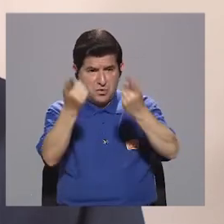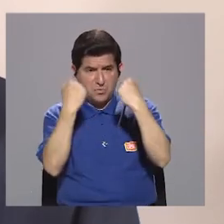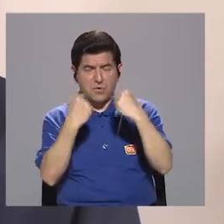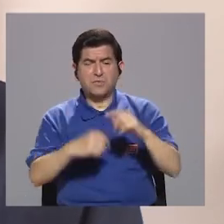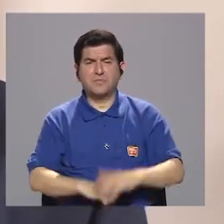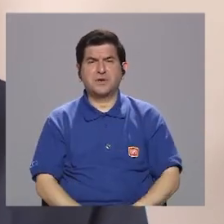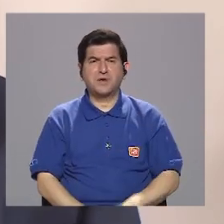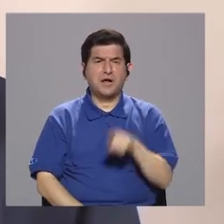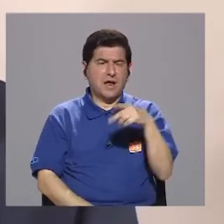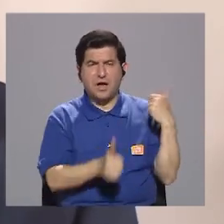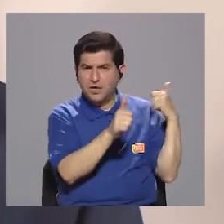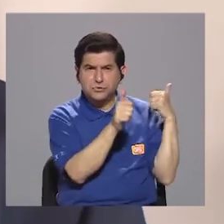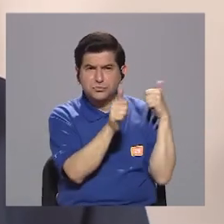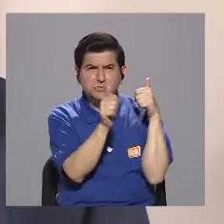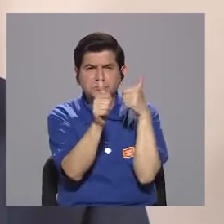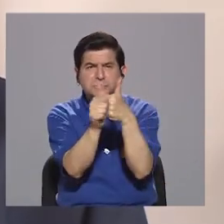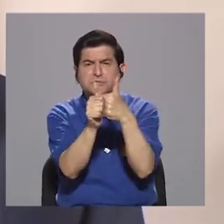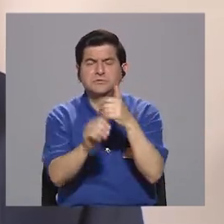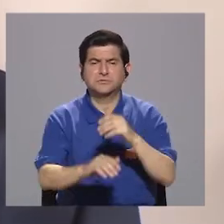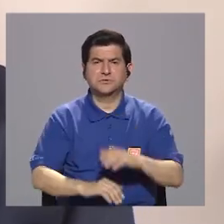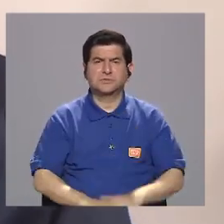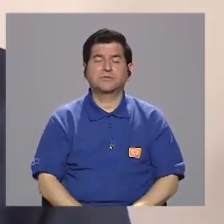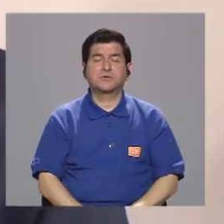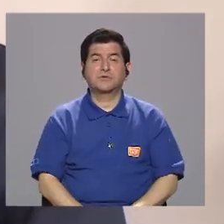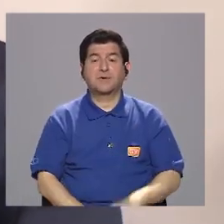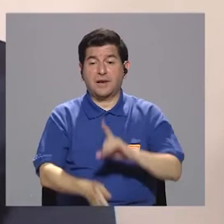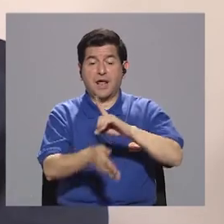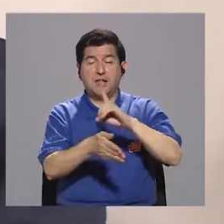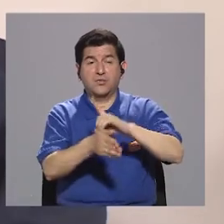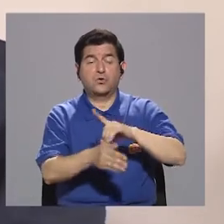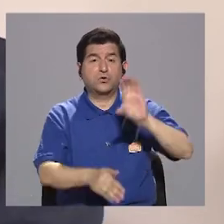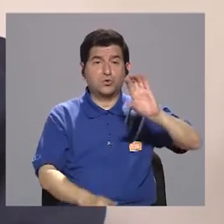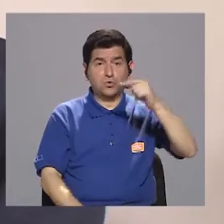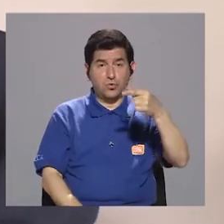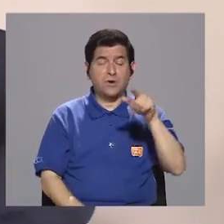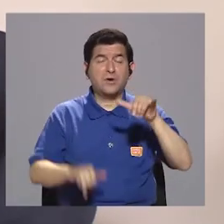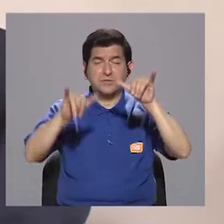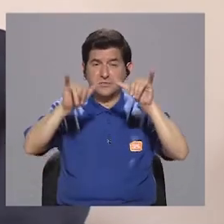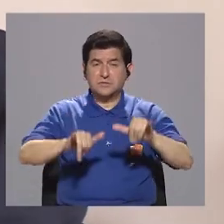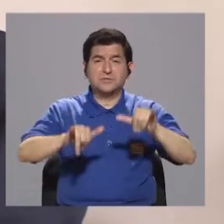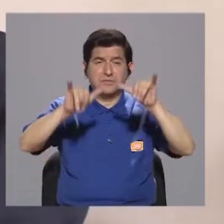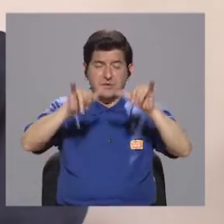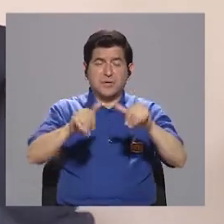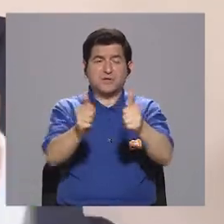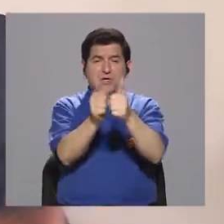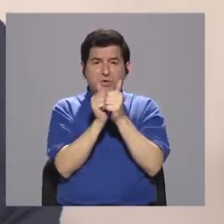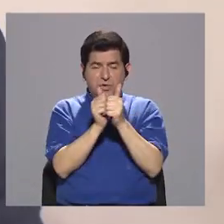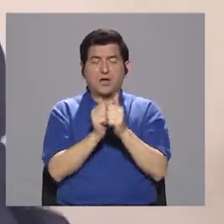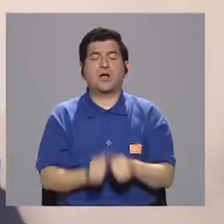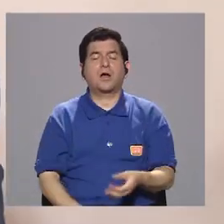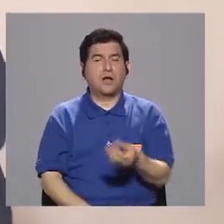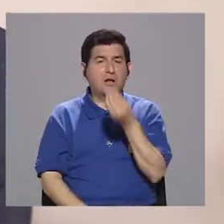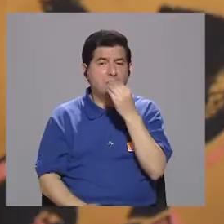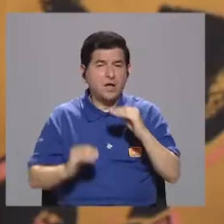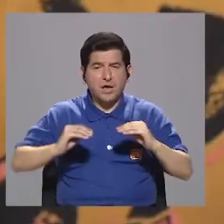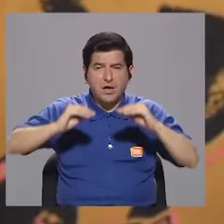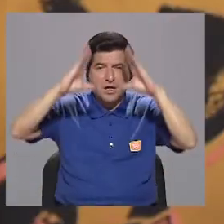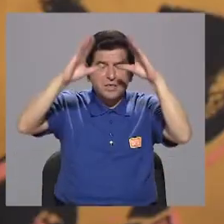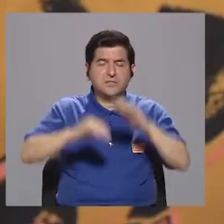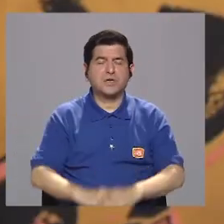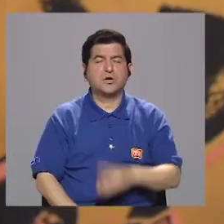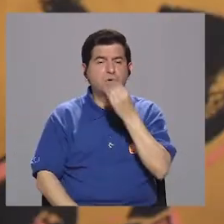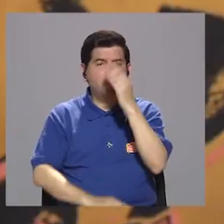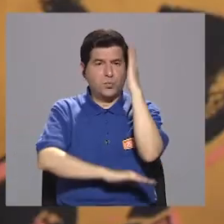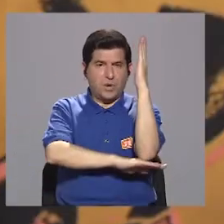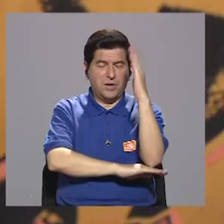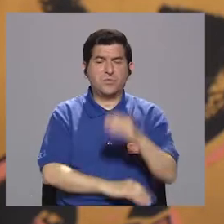estaba perseguida. Y entonces el doctor Calderón era una persona que estaba ahí permanentemente con nosotros, en el desayuno, en el almuerzo, en la comida,